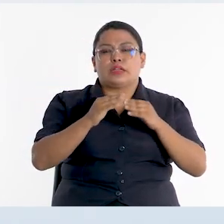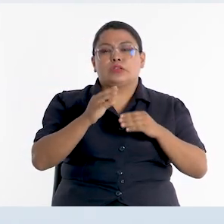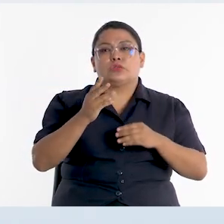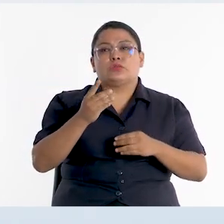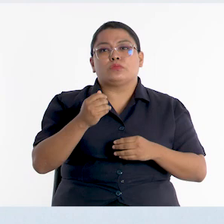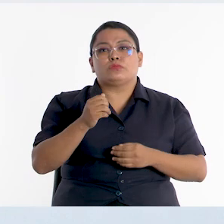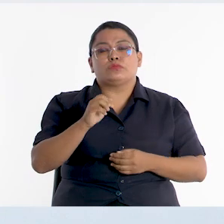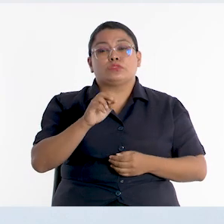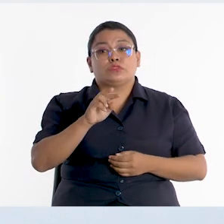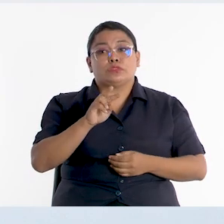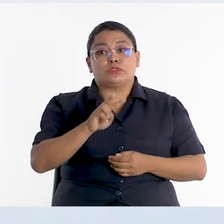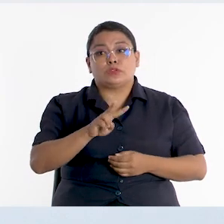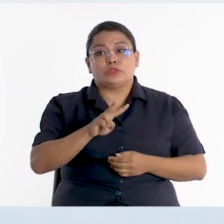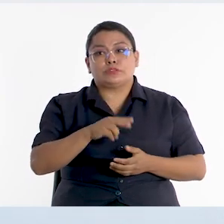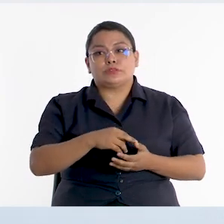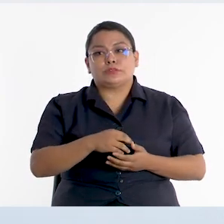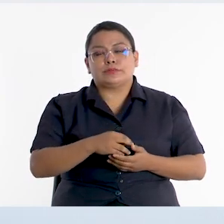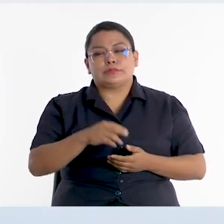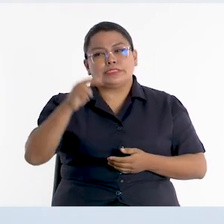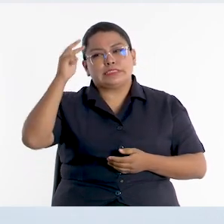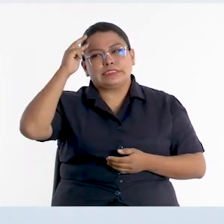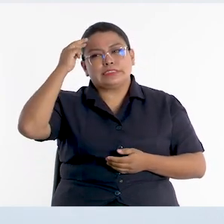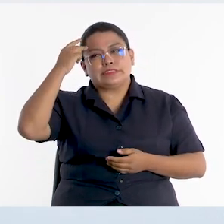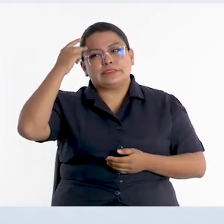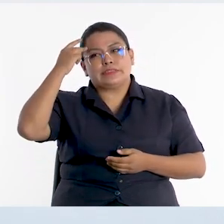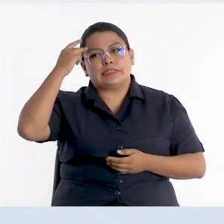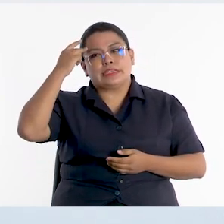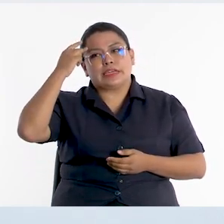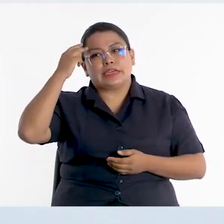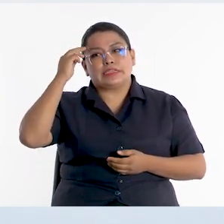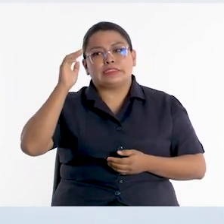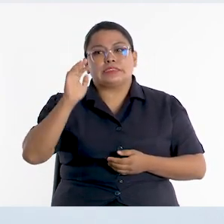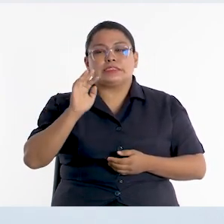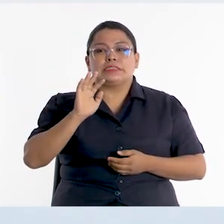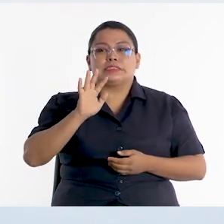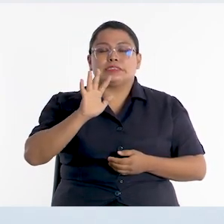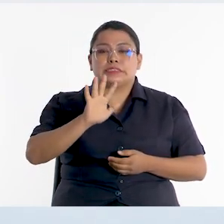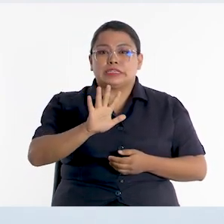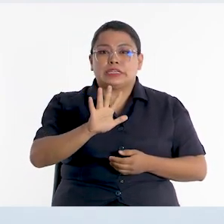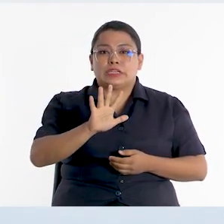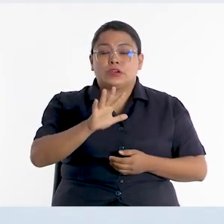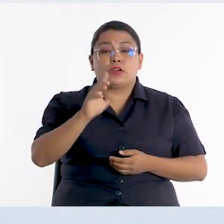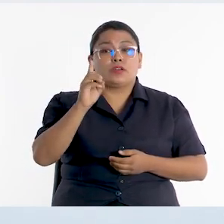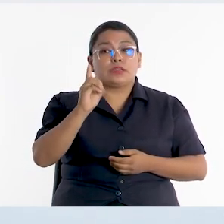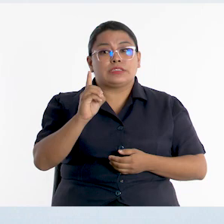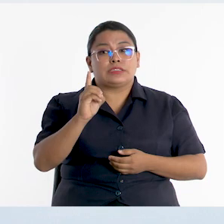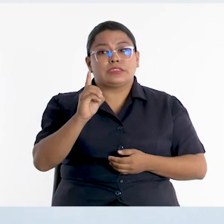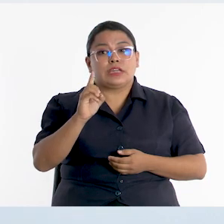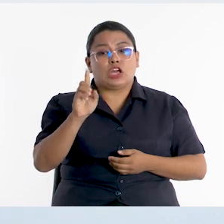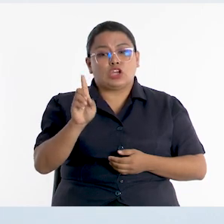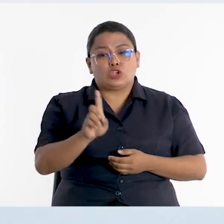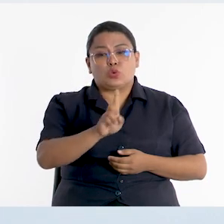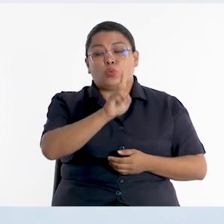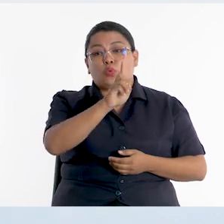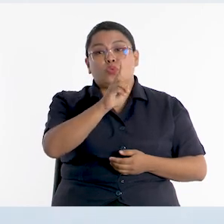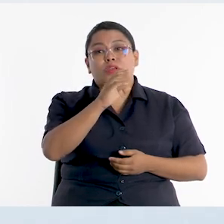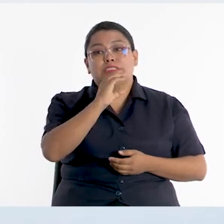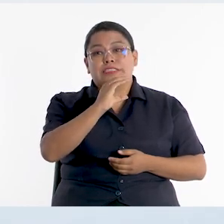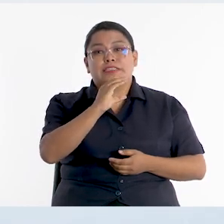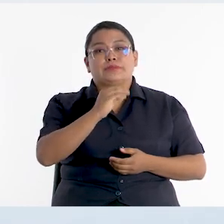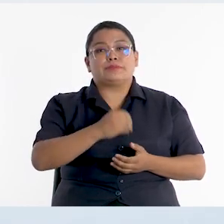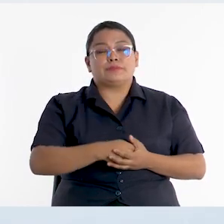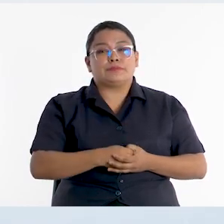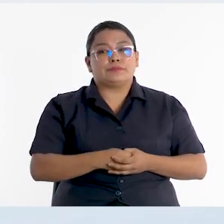da un número de 2 cifras, entonces debemos colocar 5 en la posición de las decenas y 1 en